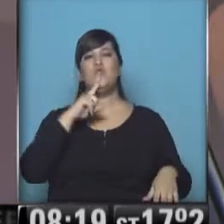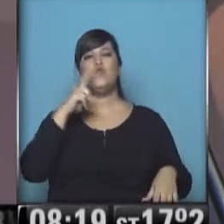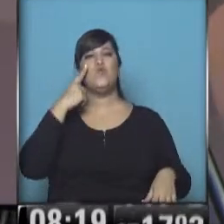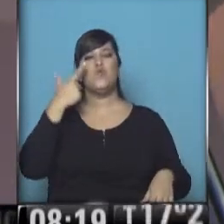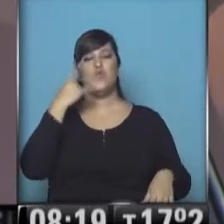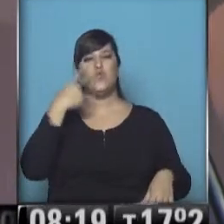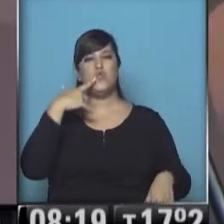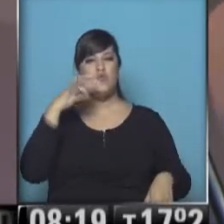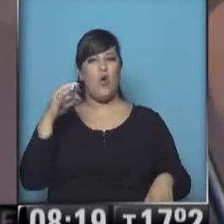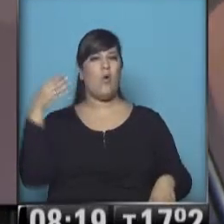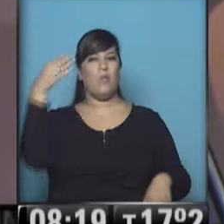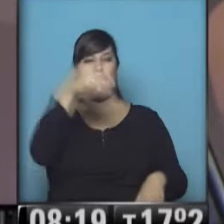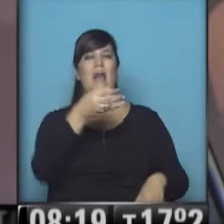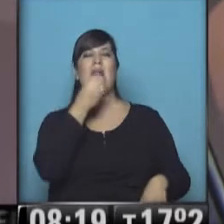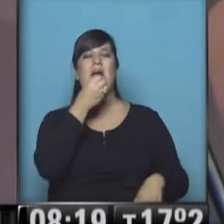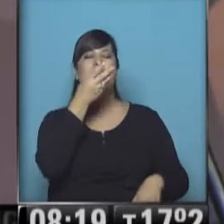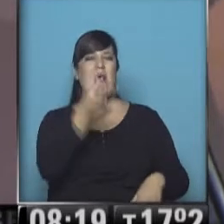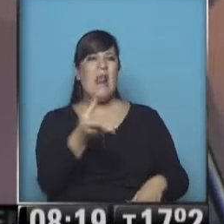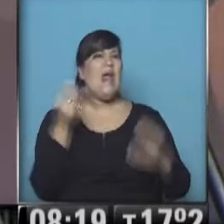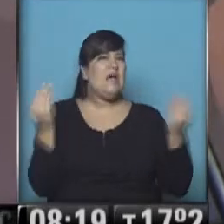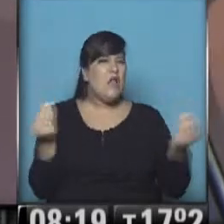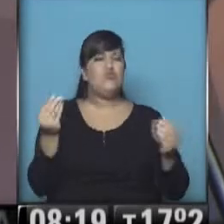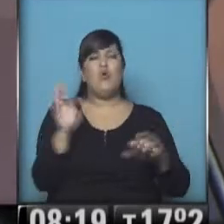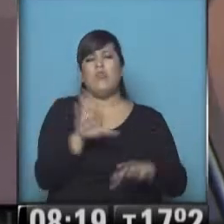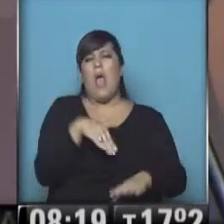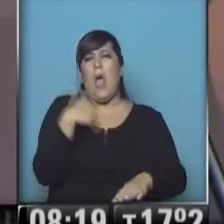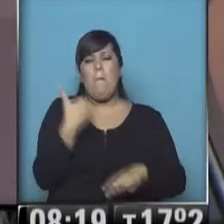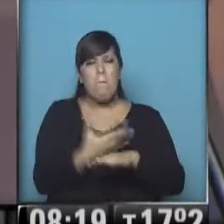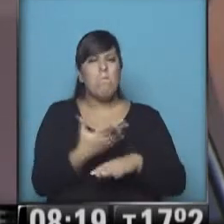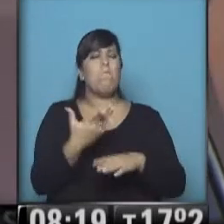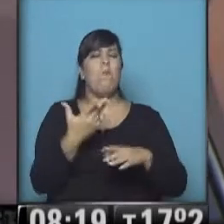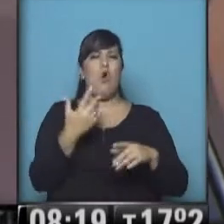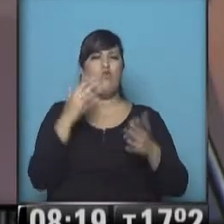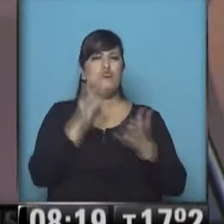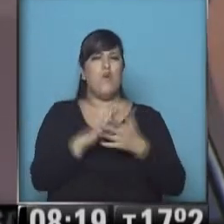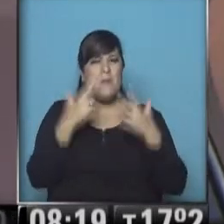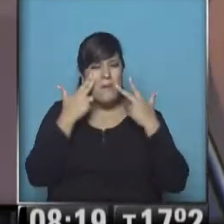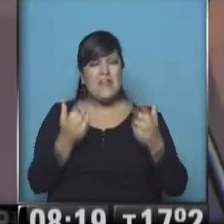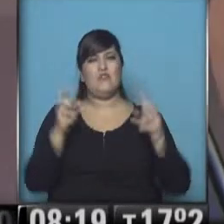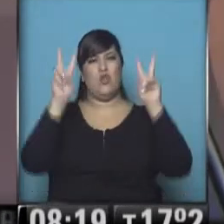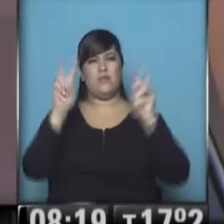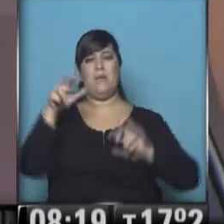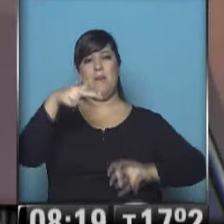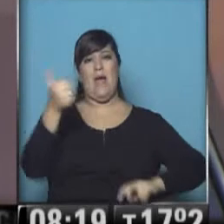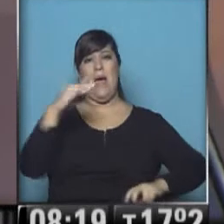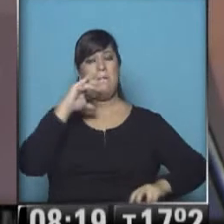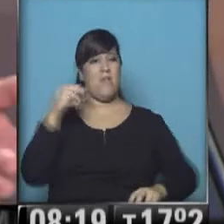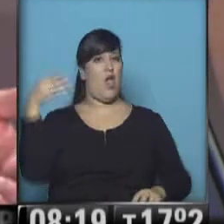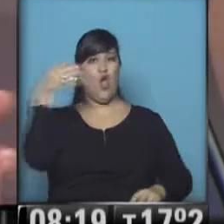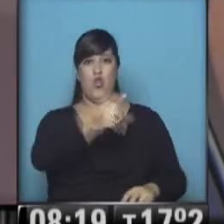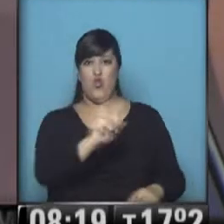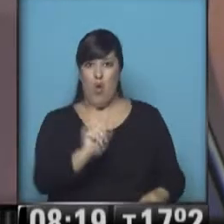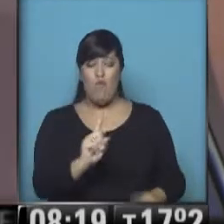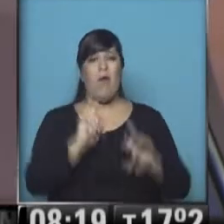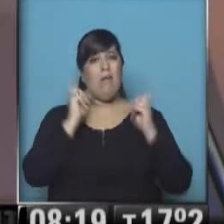explicar qué hizo durante tanto tiempo en investigación de la causa amia al no presentarse y ante